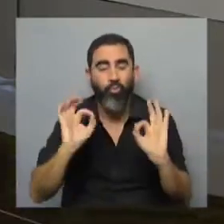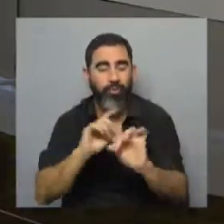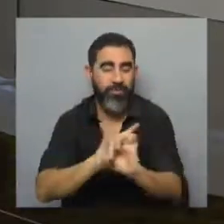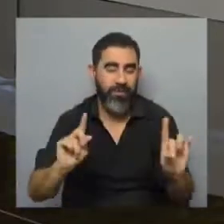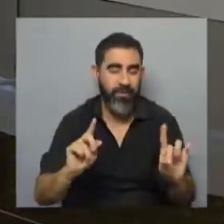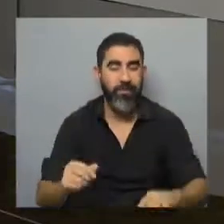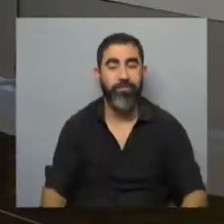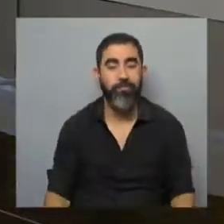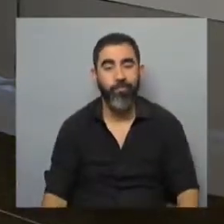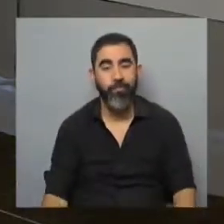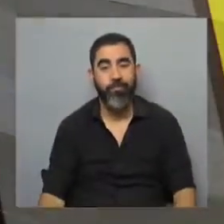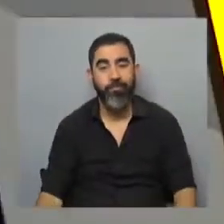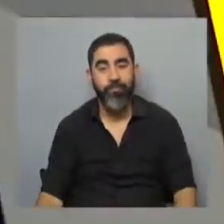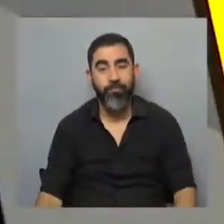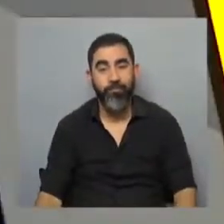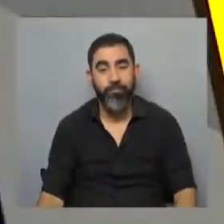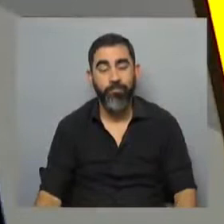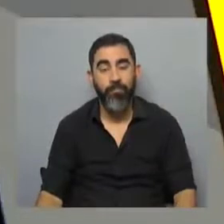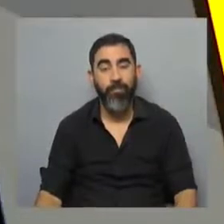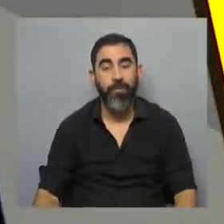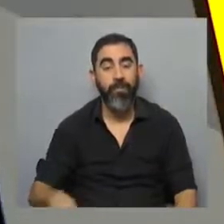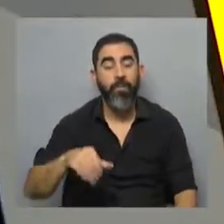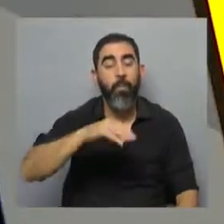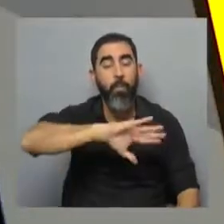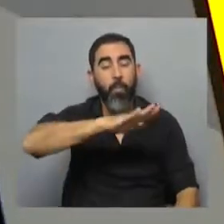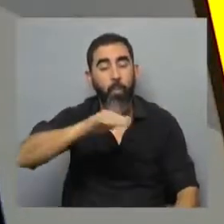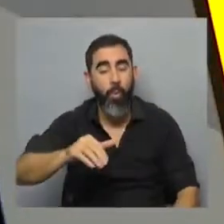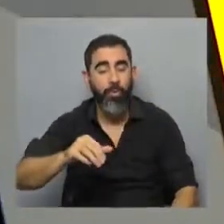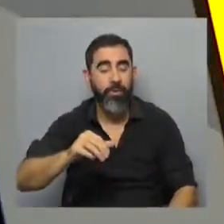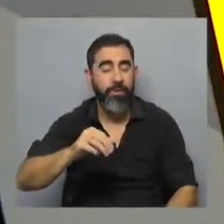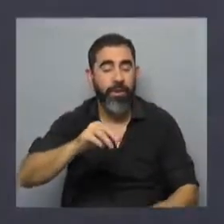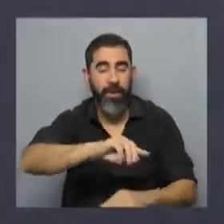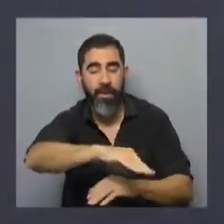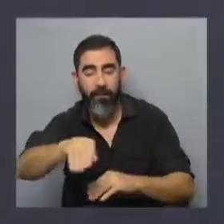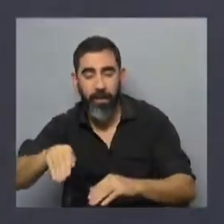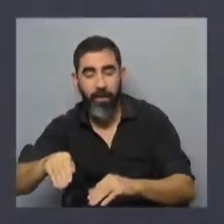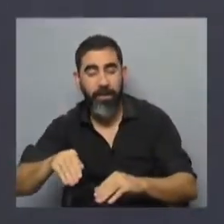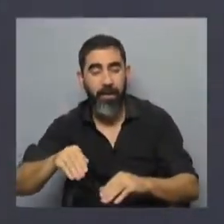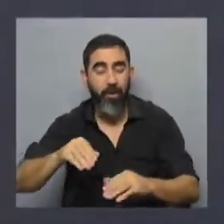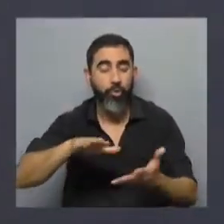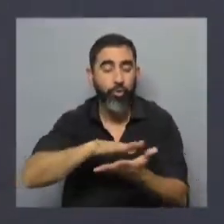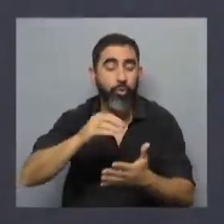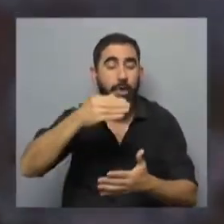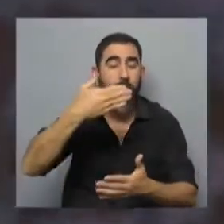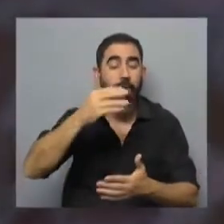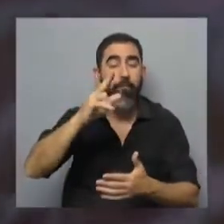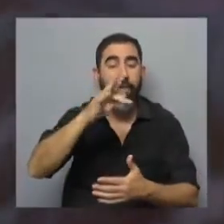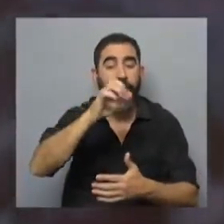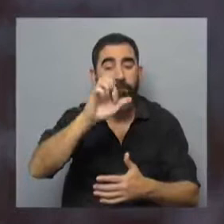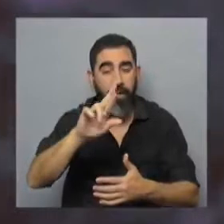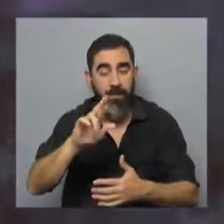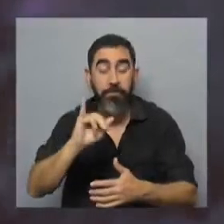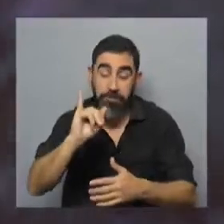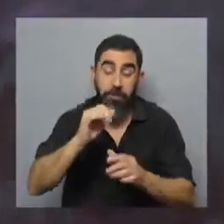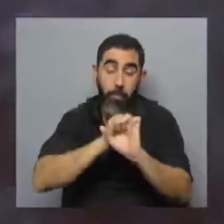suficientes. ¿Montes ribereños, zonas buffer, pueden ser un paliativo? Sí, pero si uno mira la cuenca del Santa